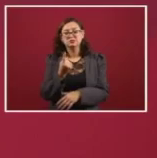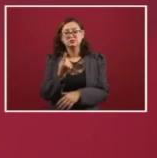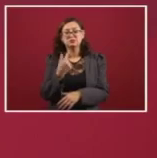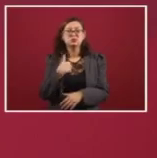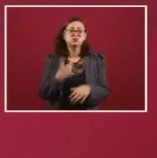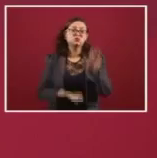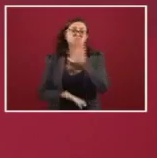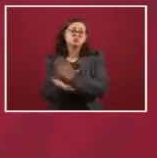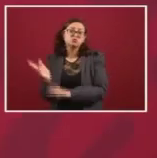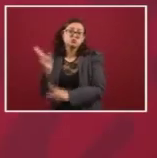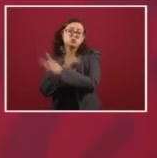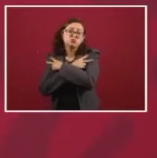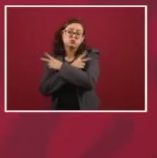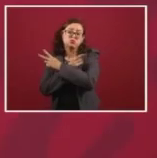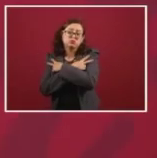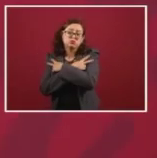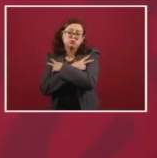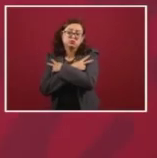me voy de vacaciones,